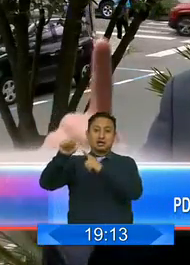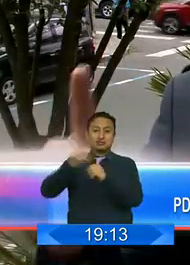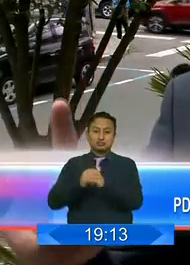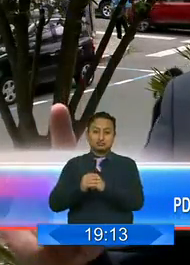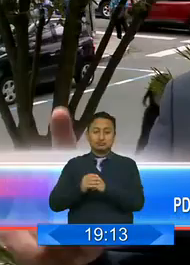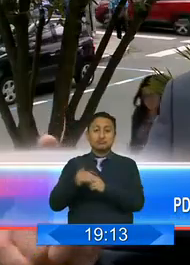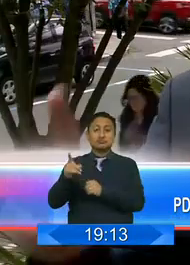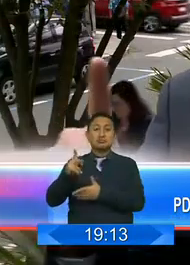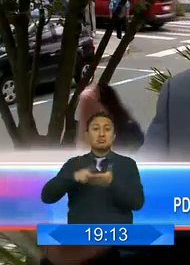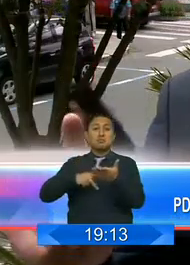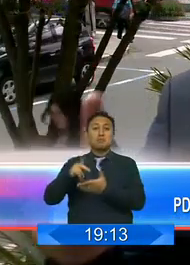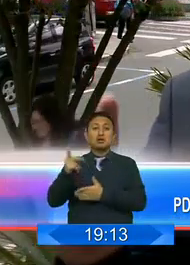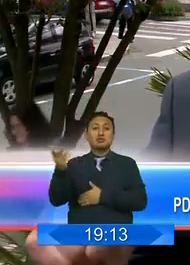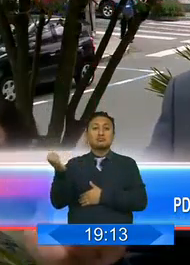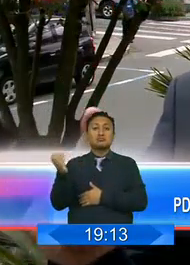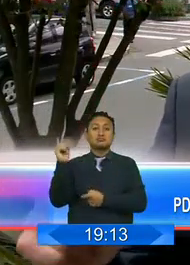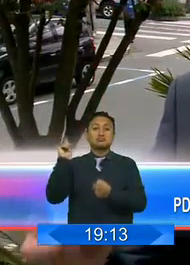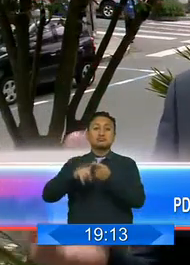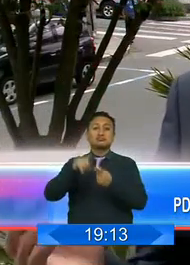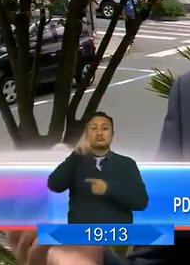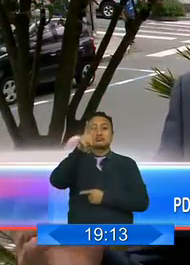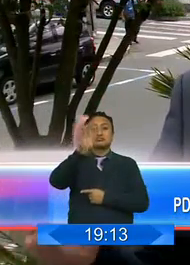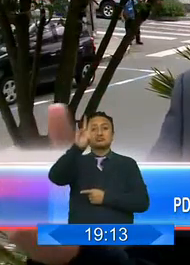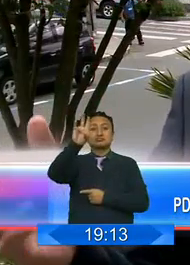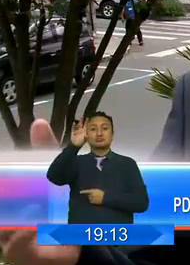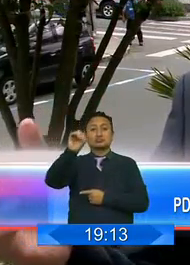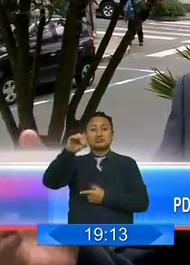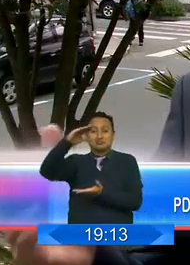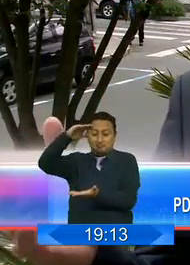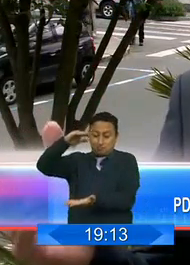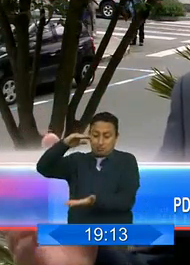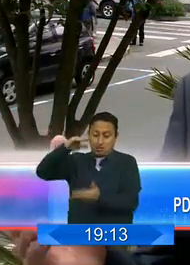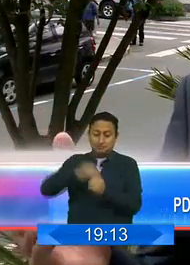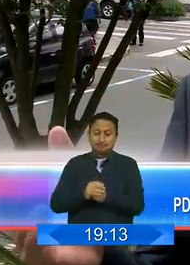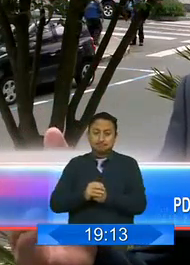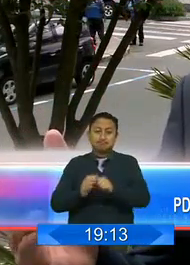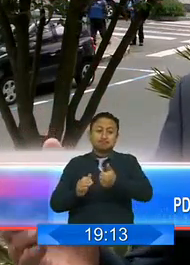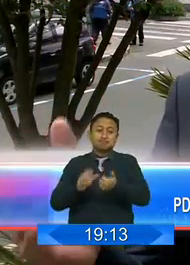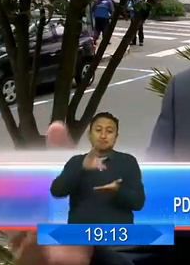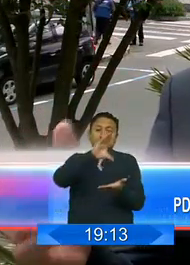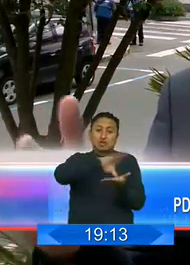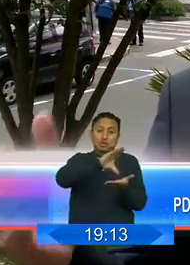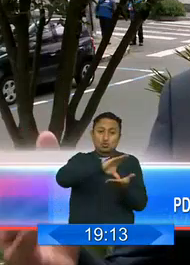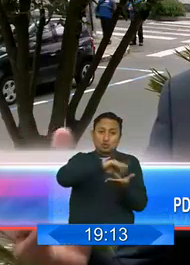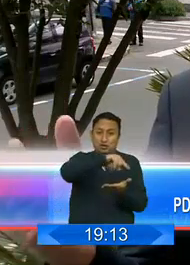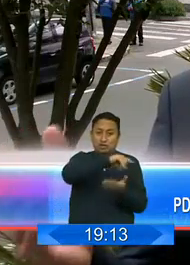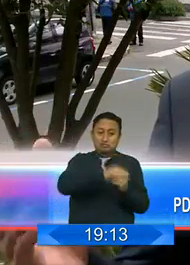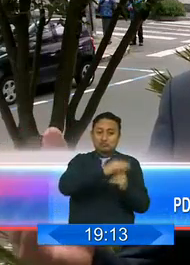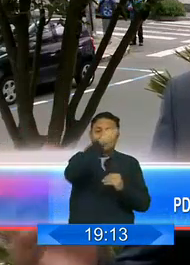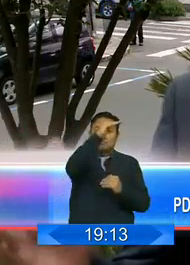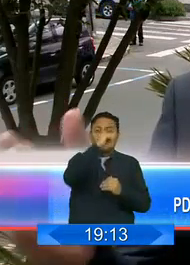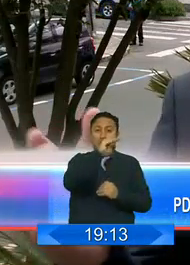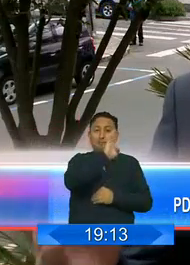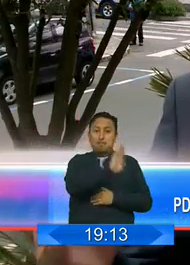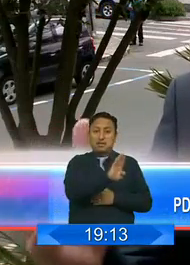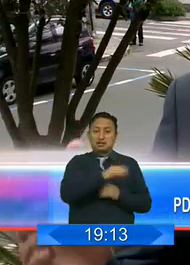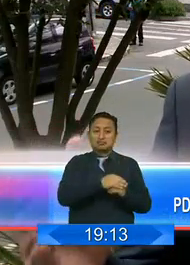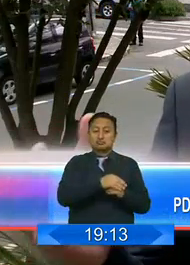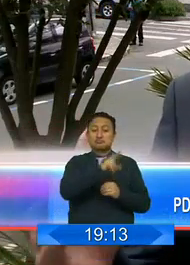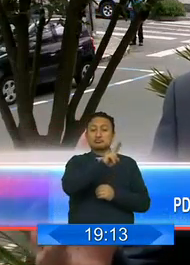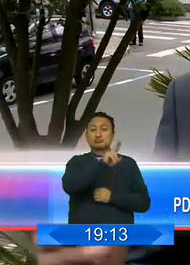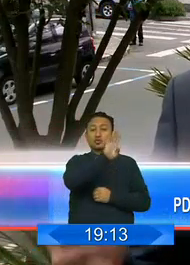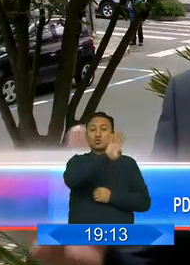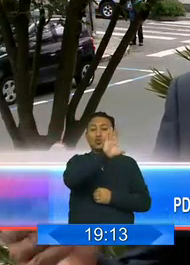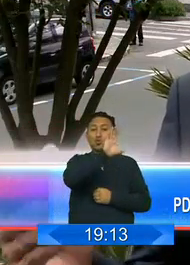de subsidio hasta 270 galones. Las ciudades de las cabeceras provinciales están en la categoría B, hasta